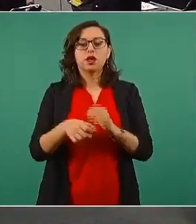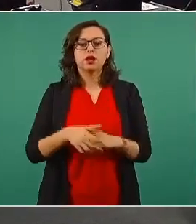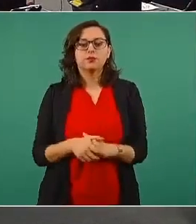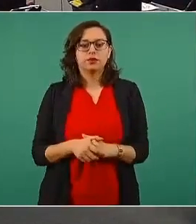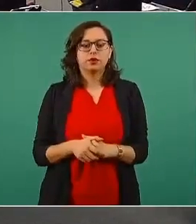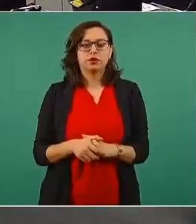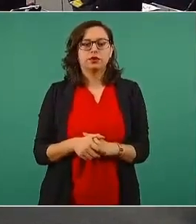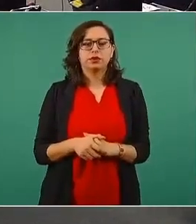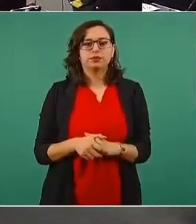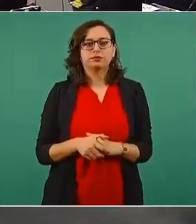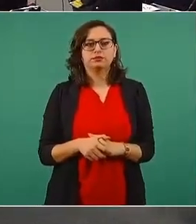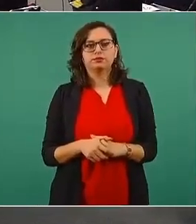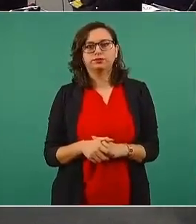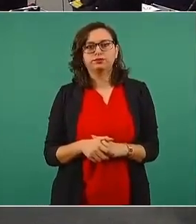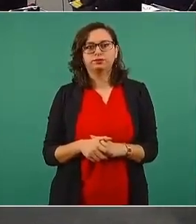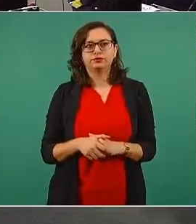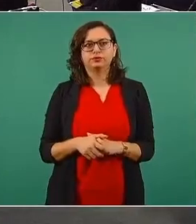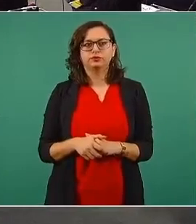que